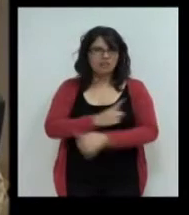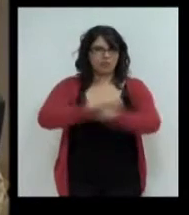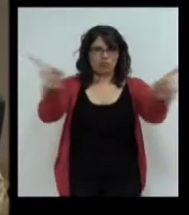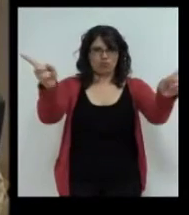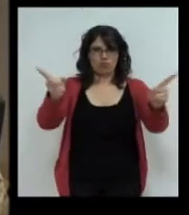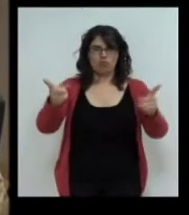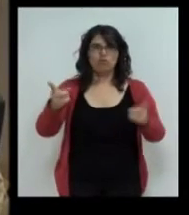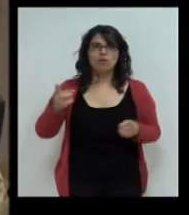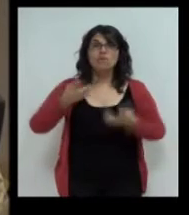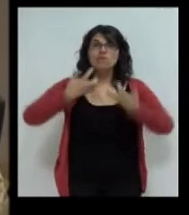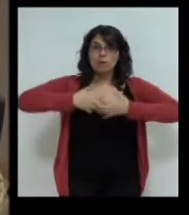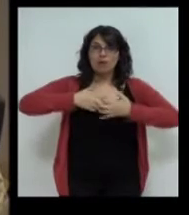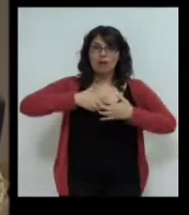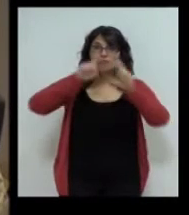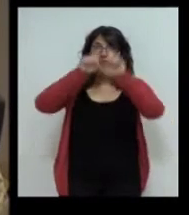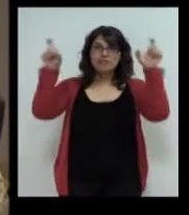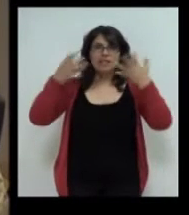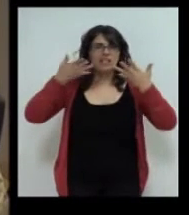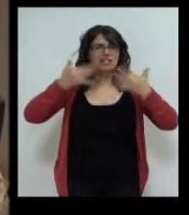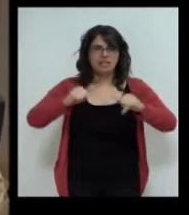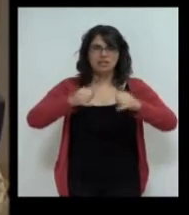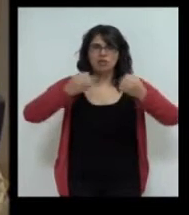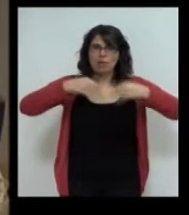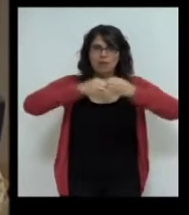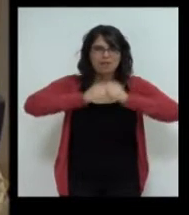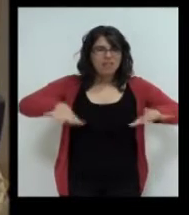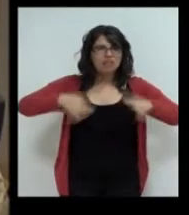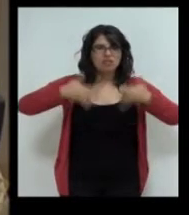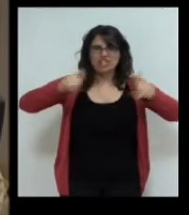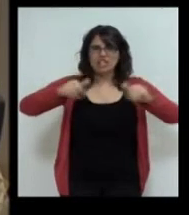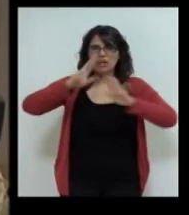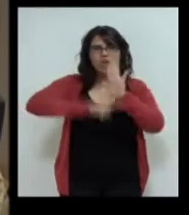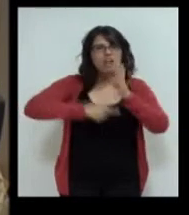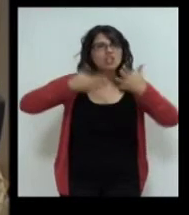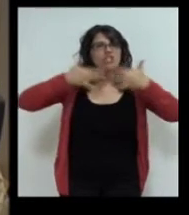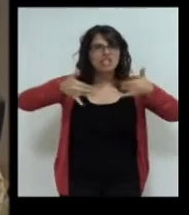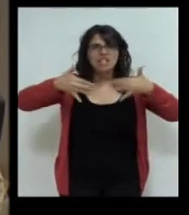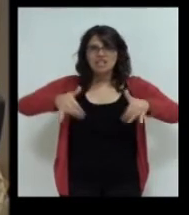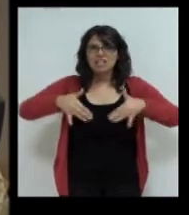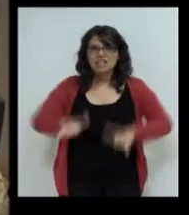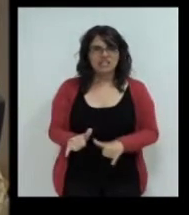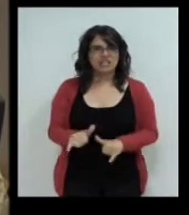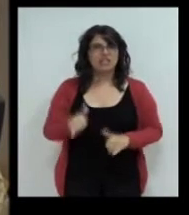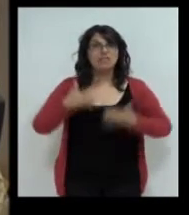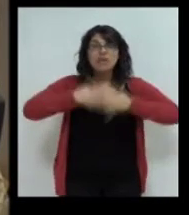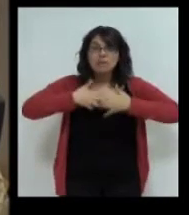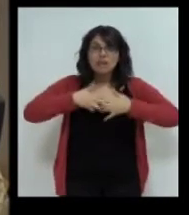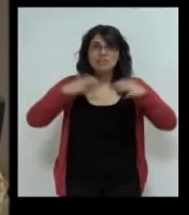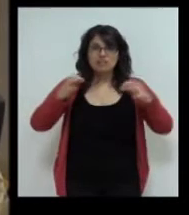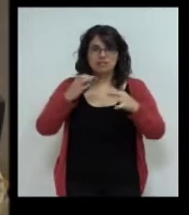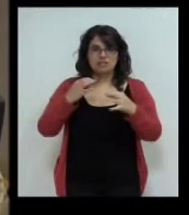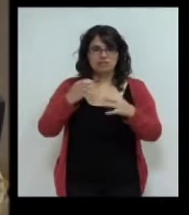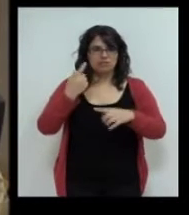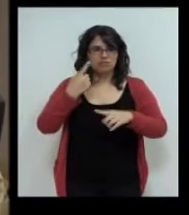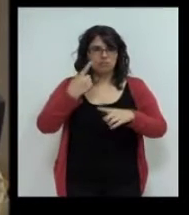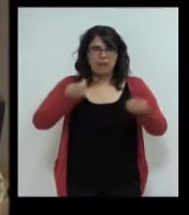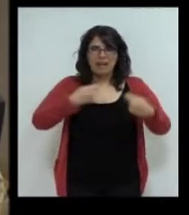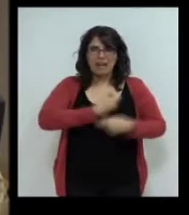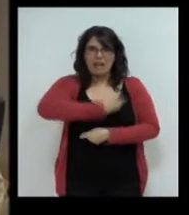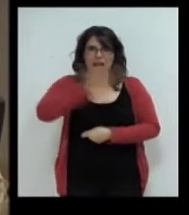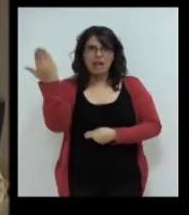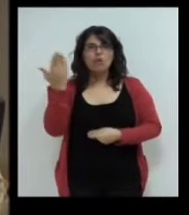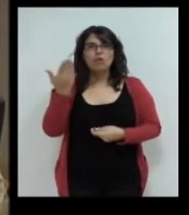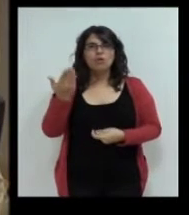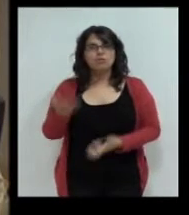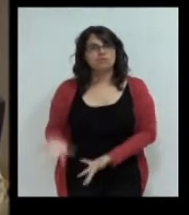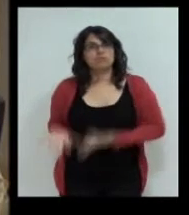Los fabricantes, ni regulado ni normalizado. Los fabricantes, de motu propio, ponen en mercado aquellos dispositivos que consideran que